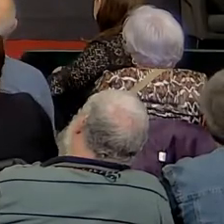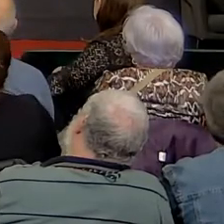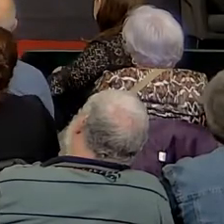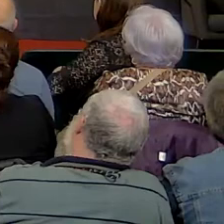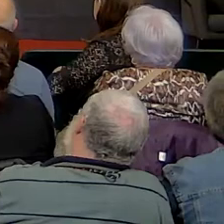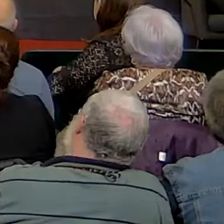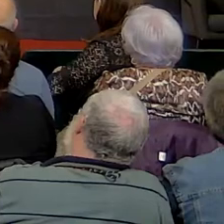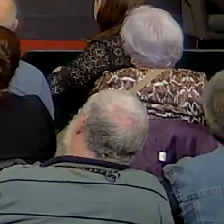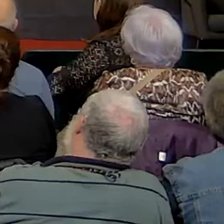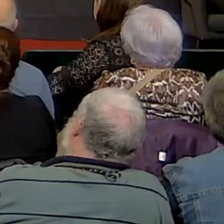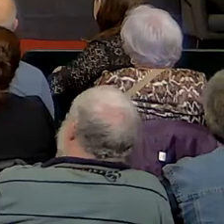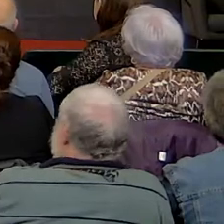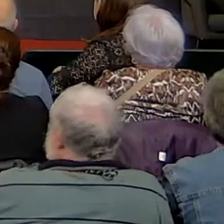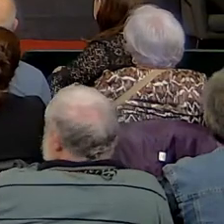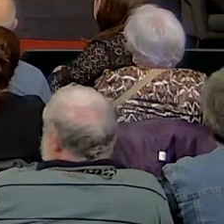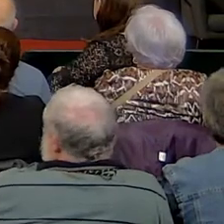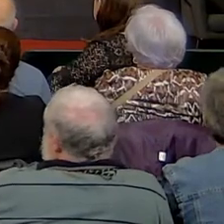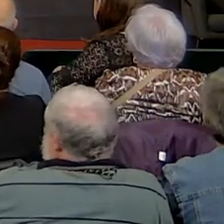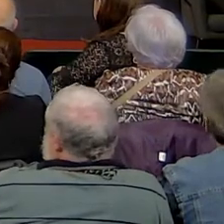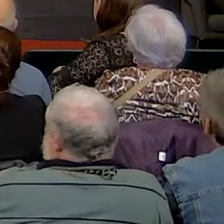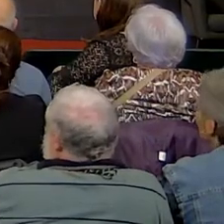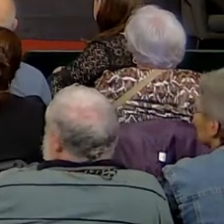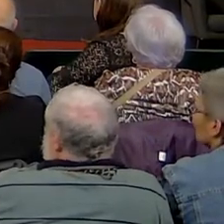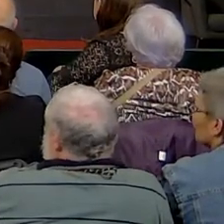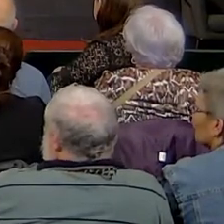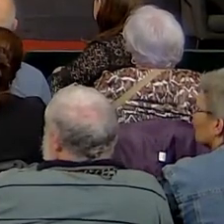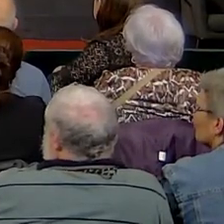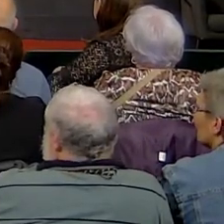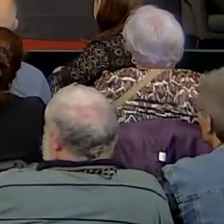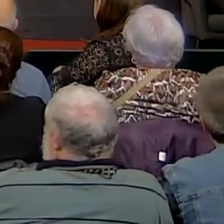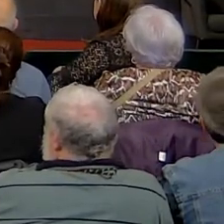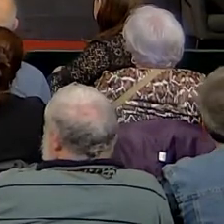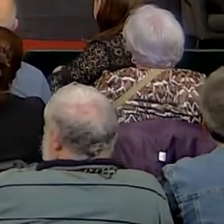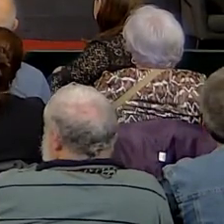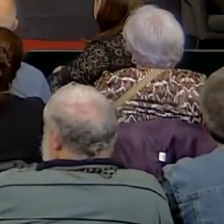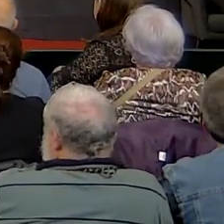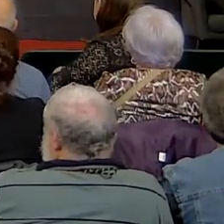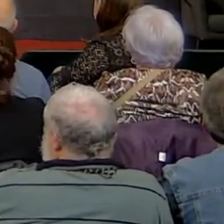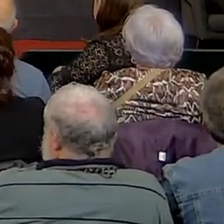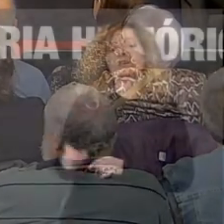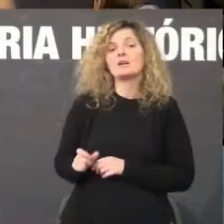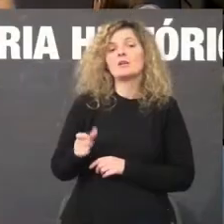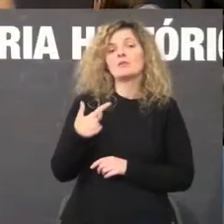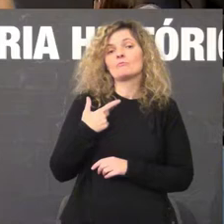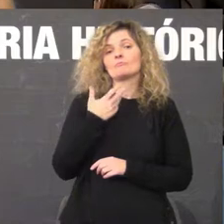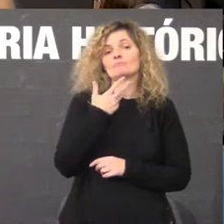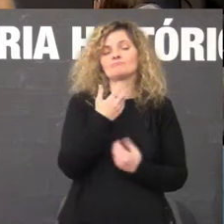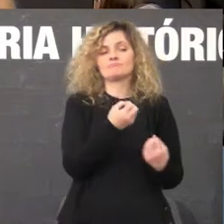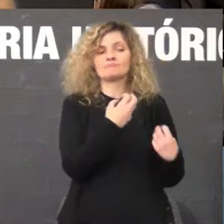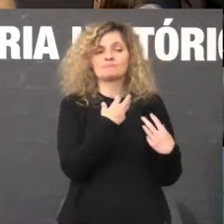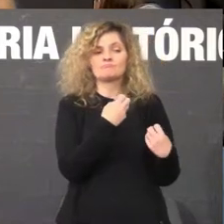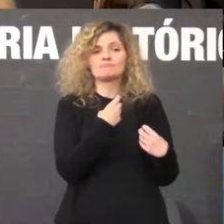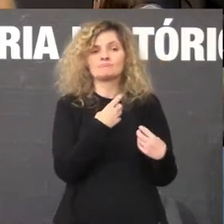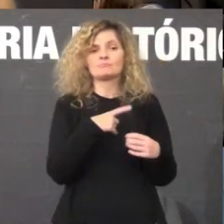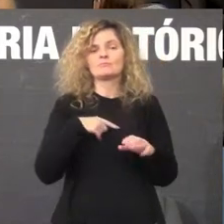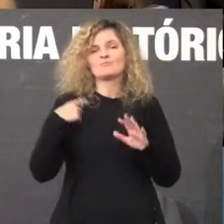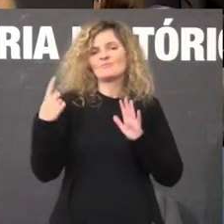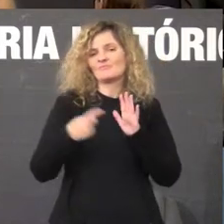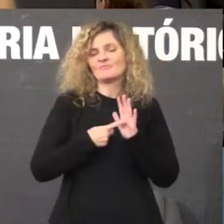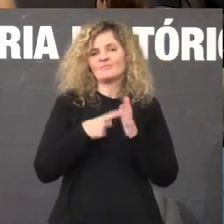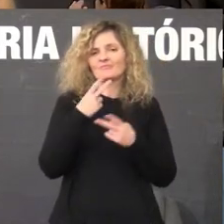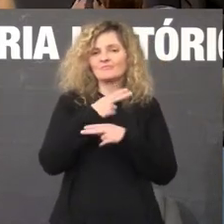e logrou salir a luz. A partir de entón, a verdade que Fernando pues, nos nutriu con